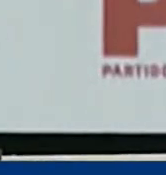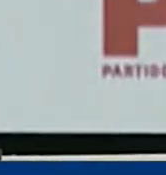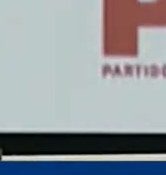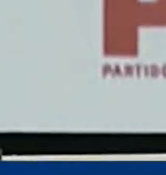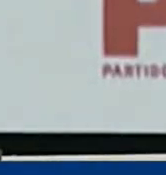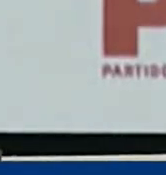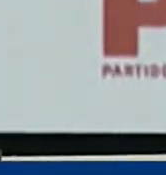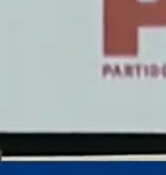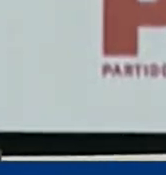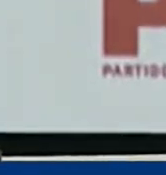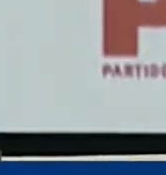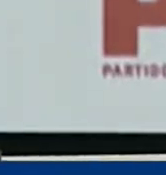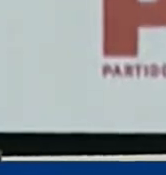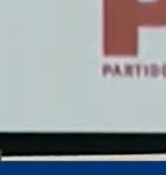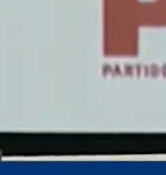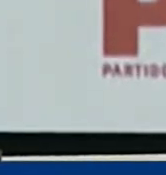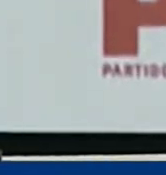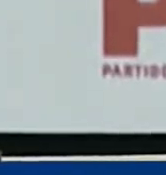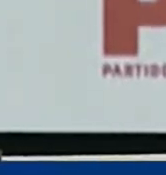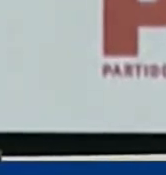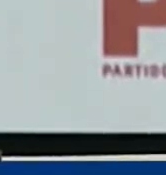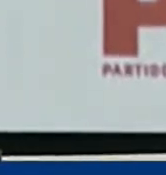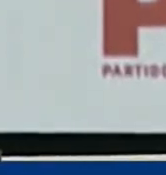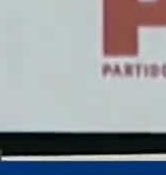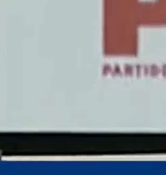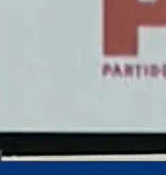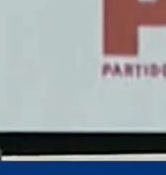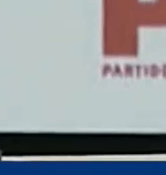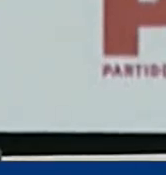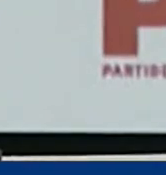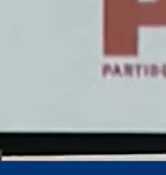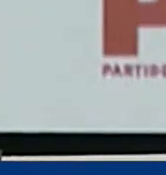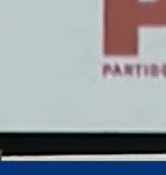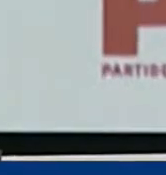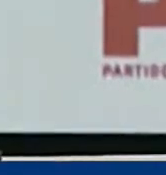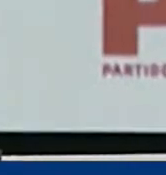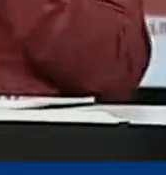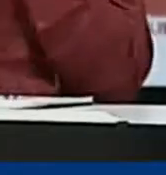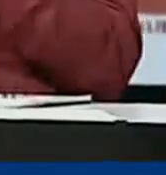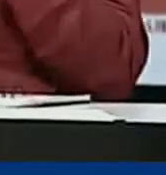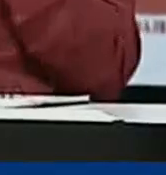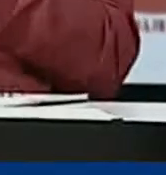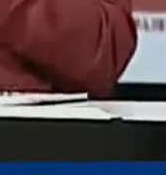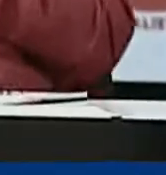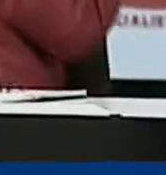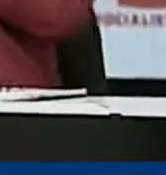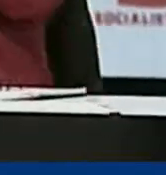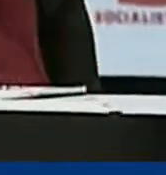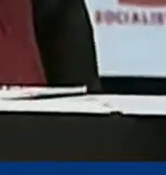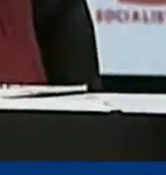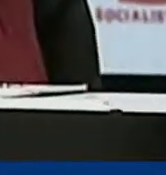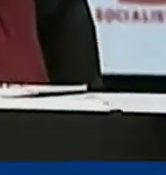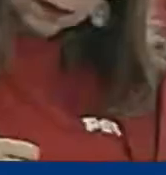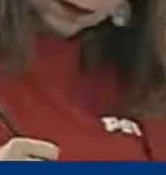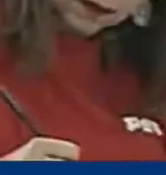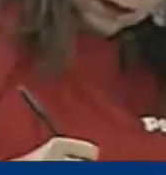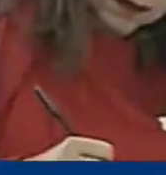y exclusivamente con los circuitos comunales y con el pueblo organizado en la base. Ese día tiene que llegar.